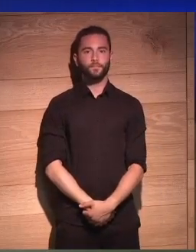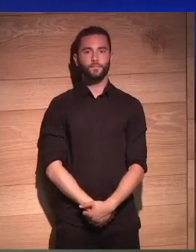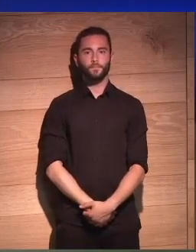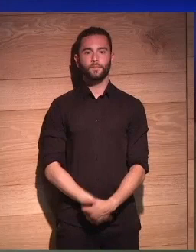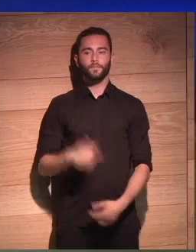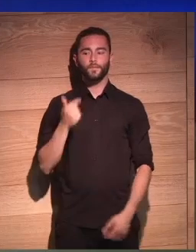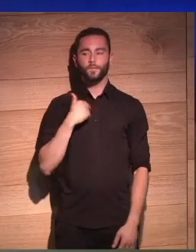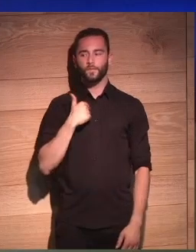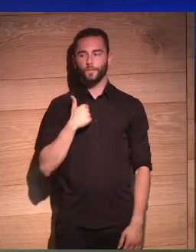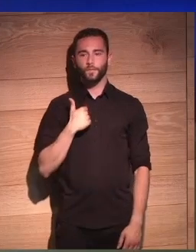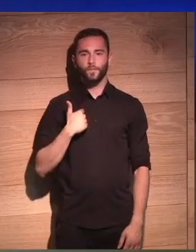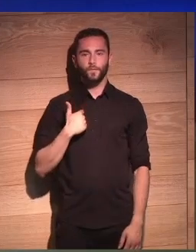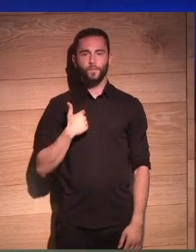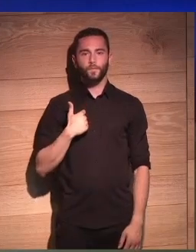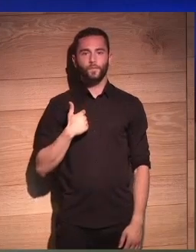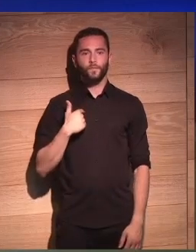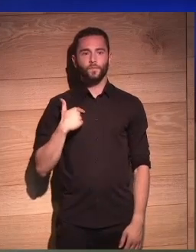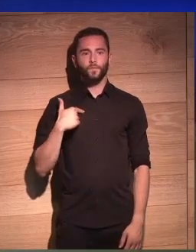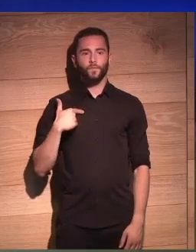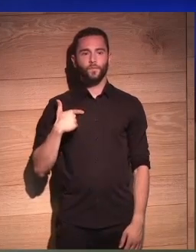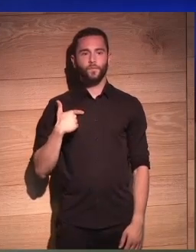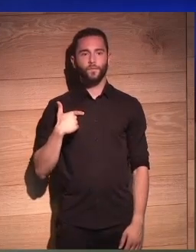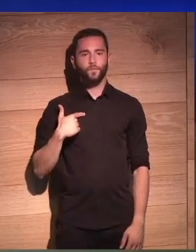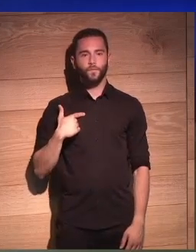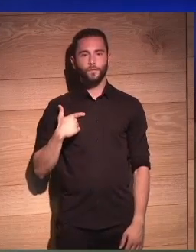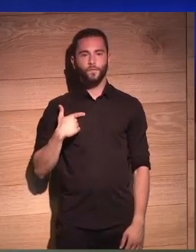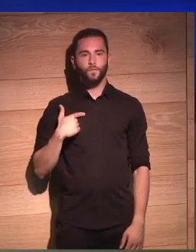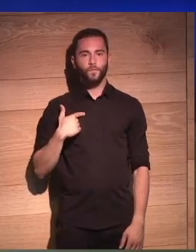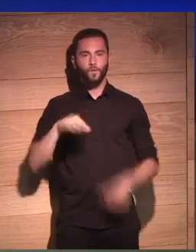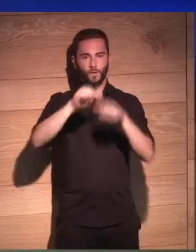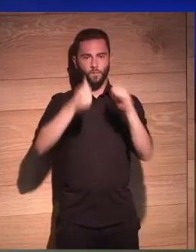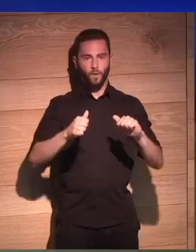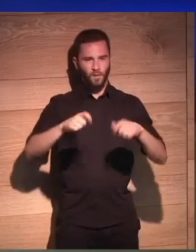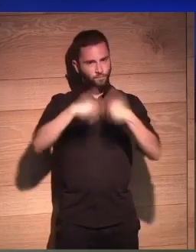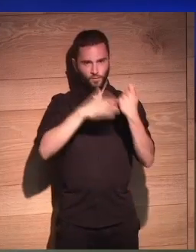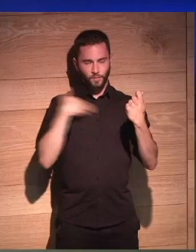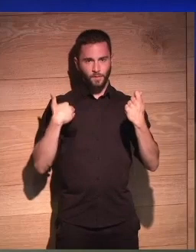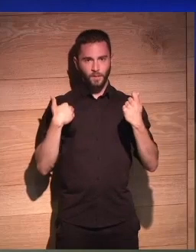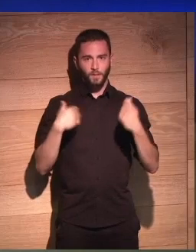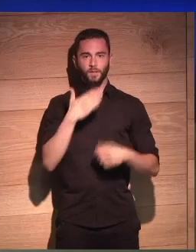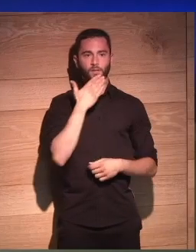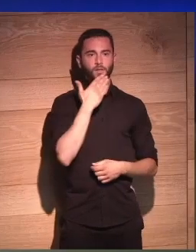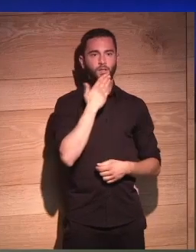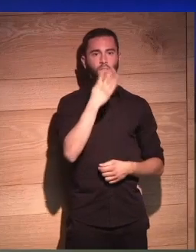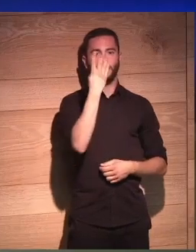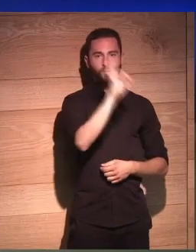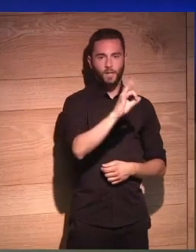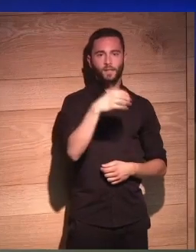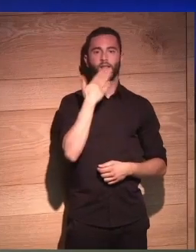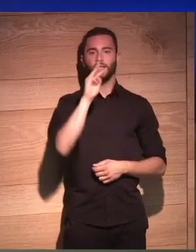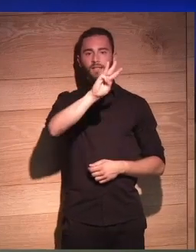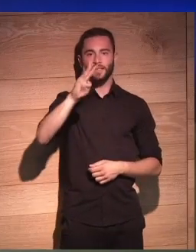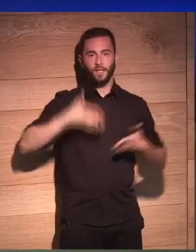Bueno, yo quiero un poco quebrar el modelo. Yo tengo 74 años, tengo un hijo de 40 y otro de 33. Y